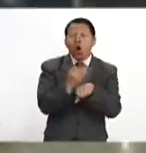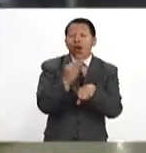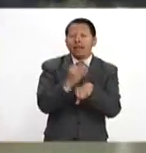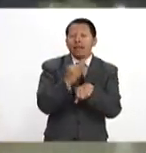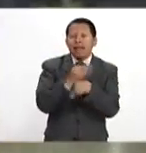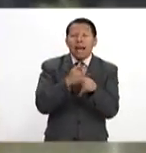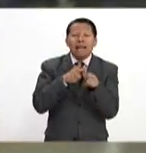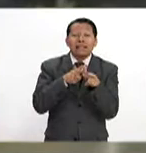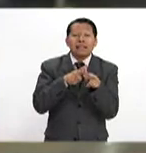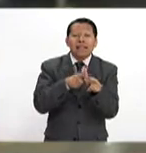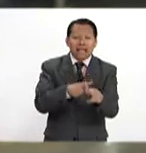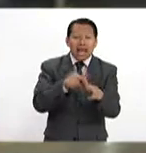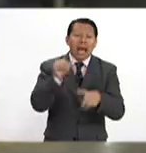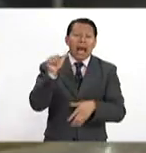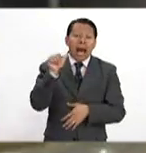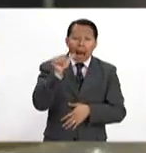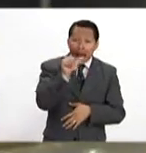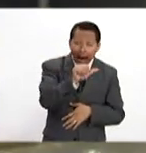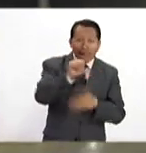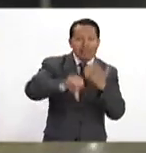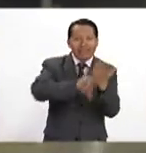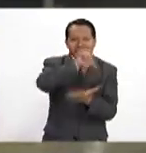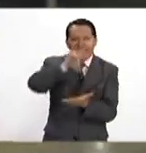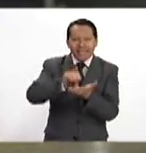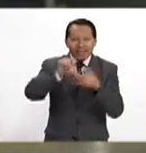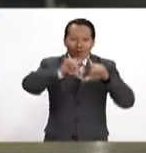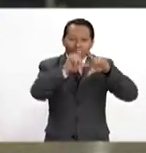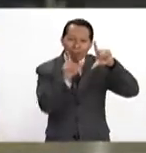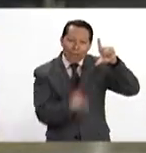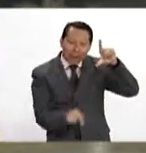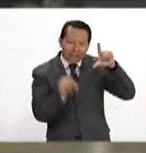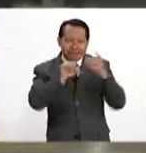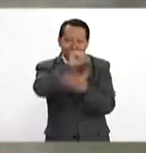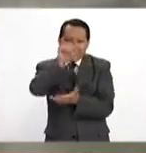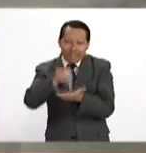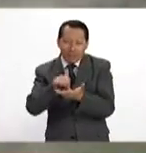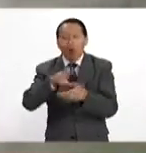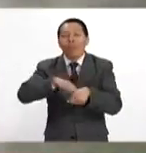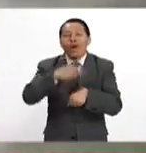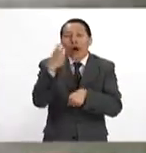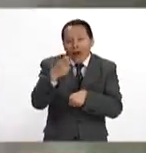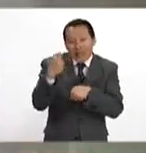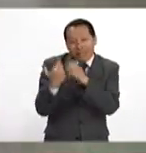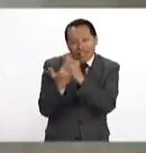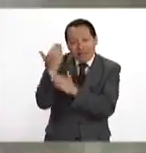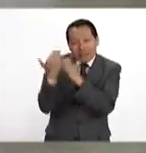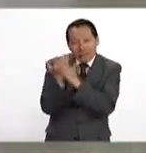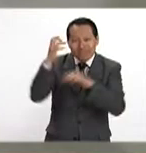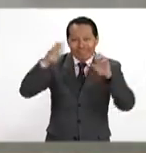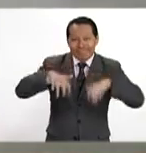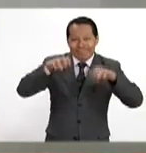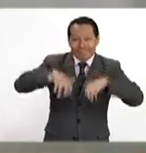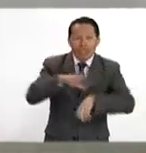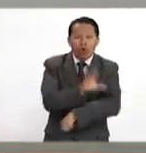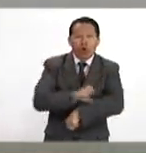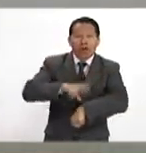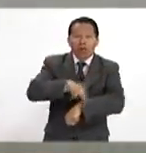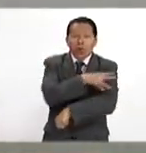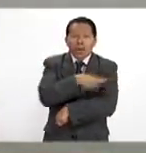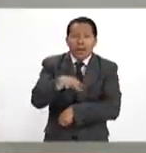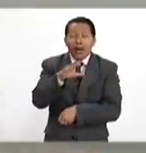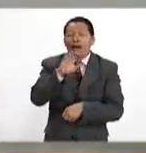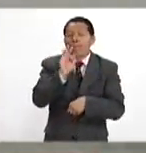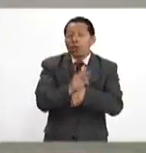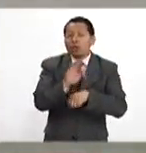como tormenta tropical hacia el centro del país, por eso la lluvia en el Valle de México también. El coordinador general de Protección Civil, Luis